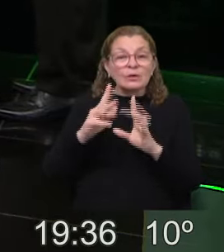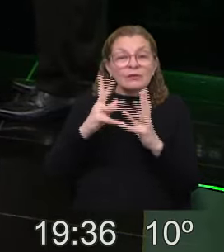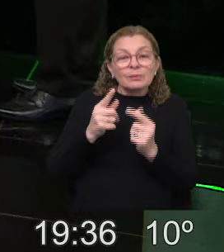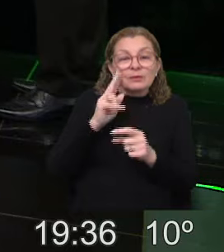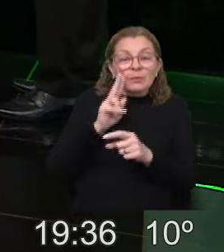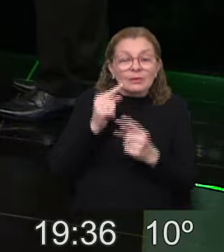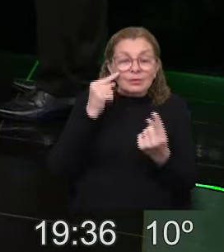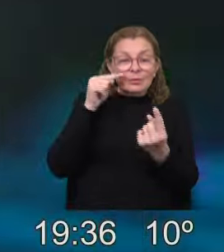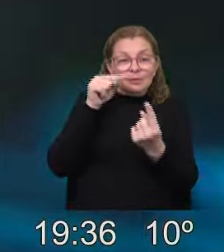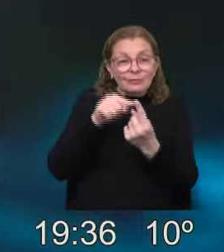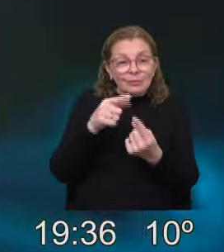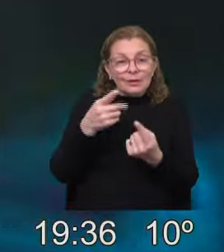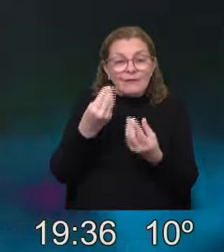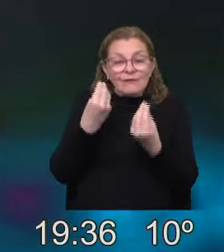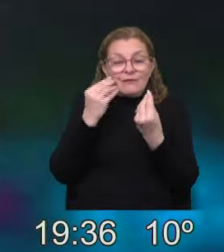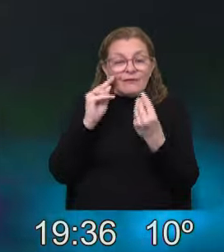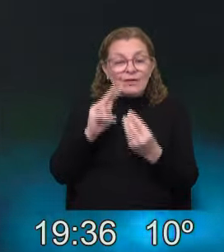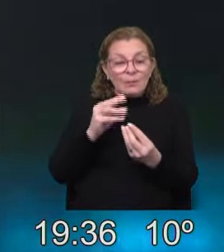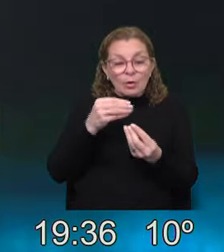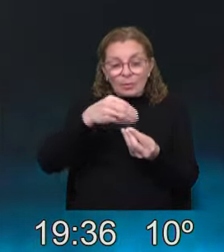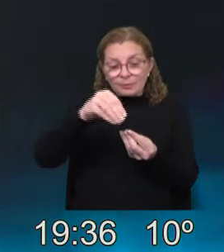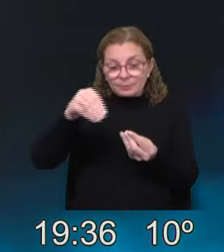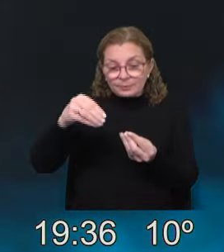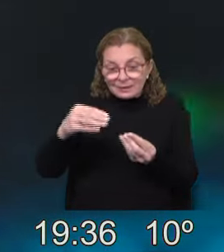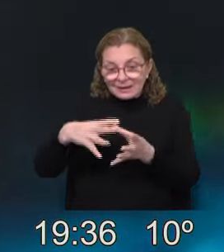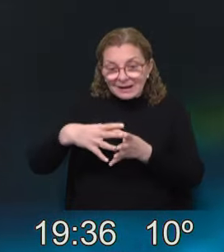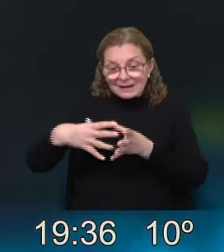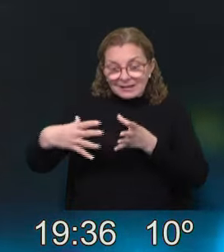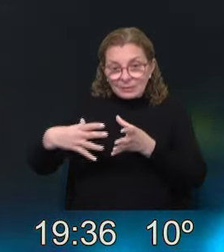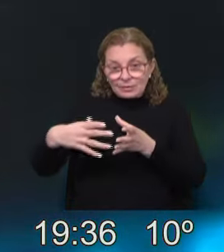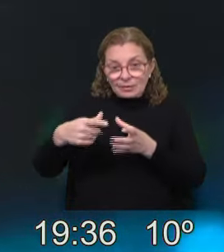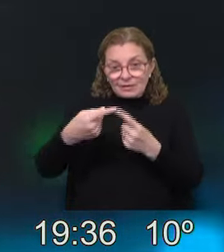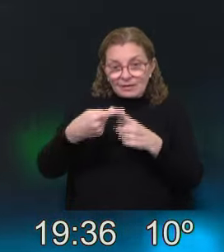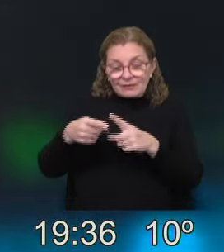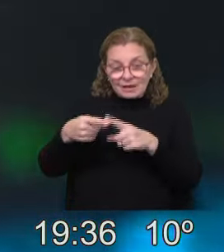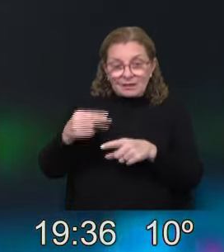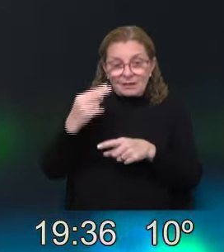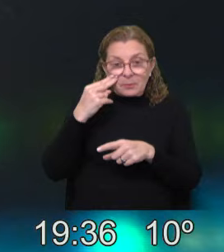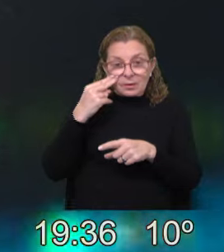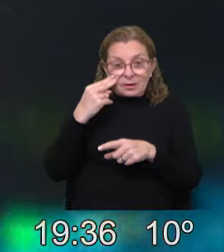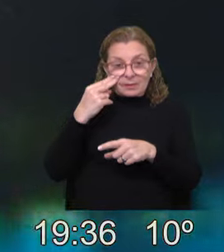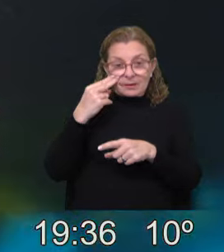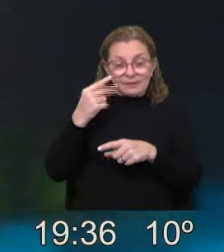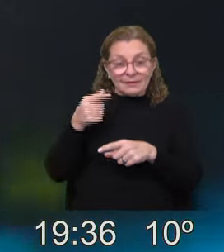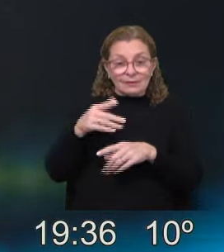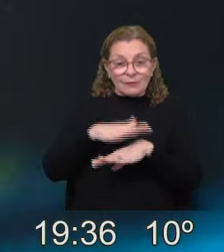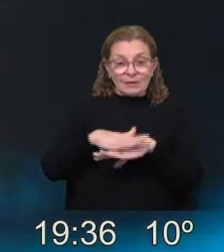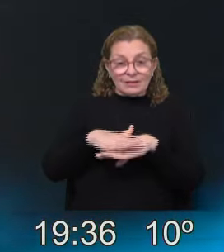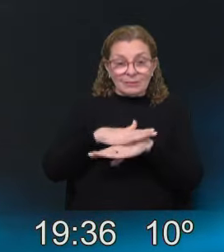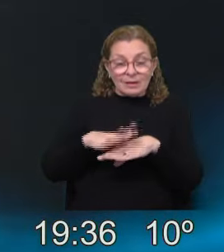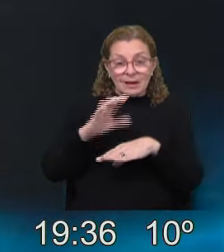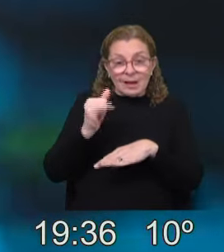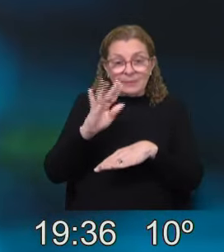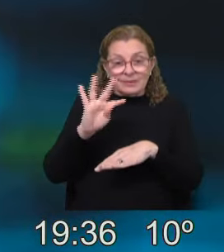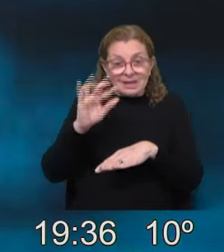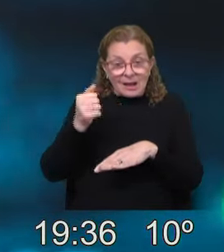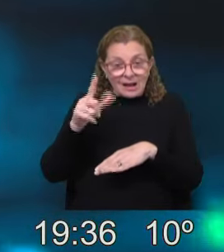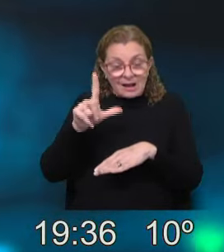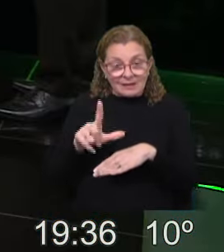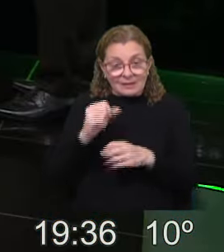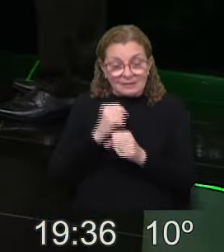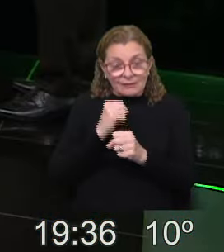este enfoque es Cómo se distribuye Sí el crecimiento entre los distintos factores de producción básicamente capital y trabajo en este